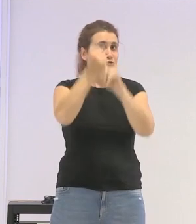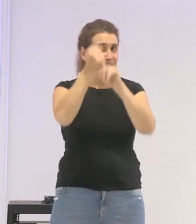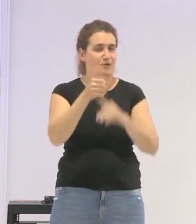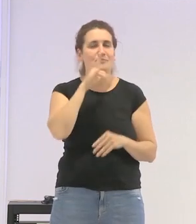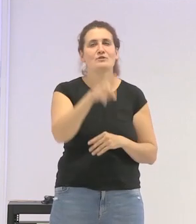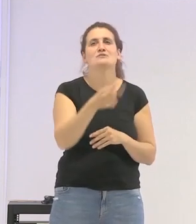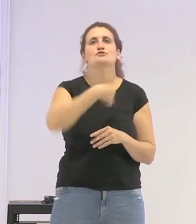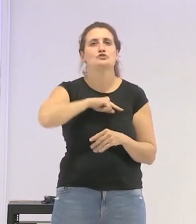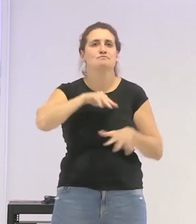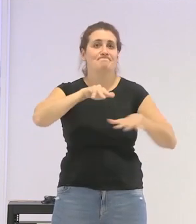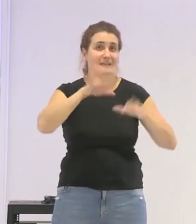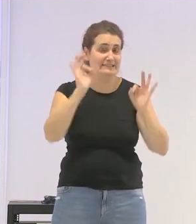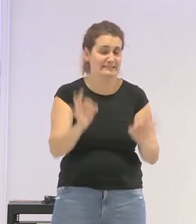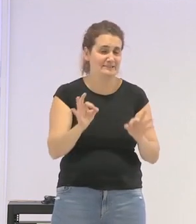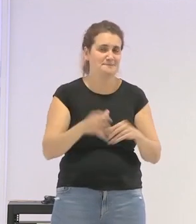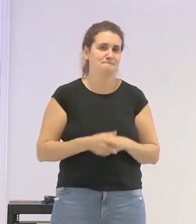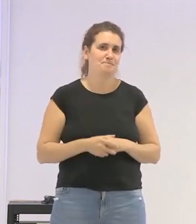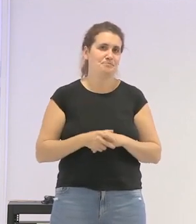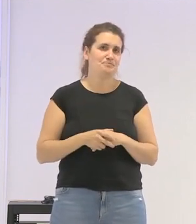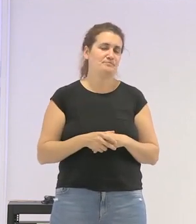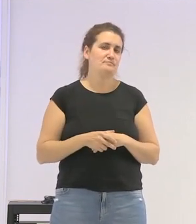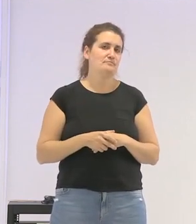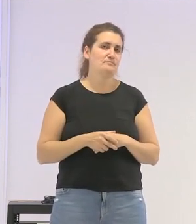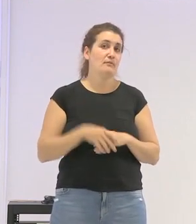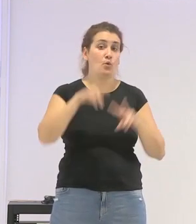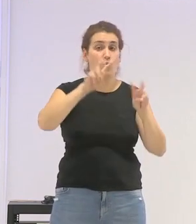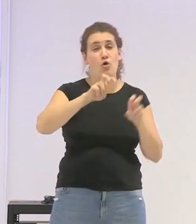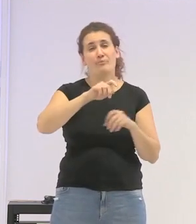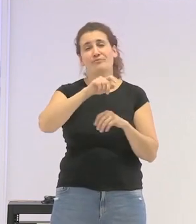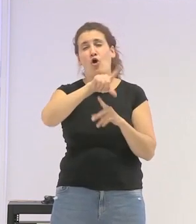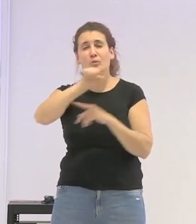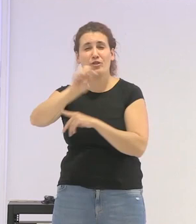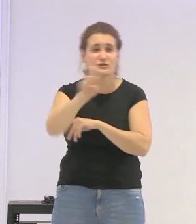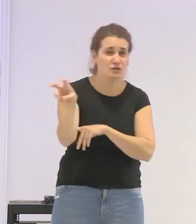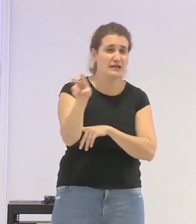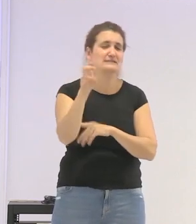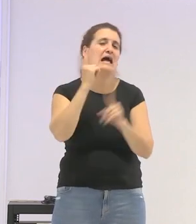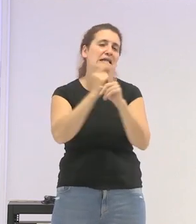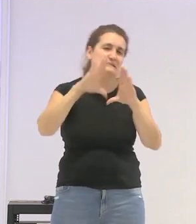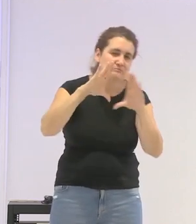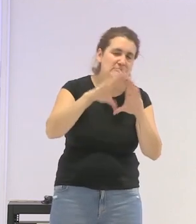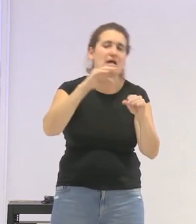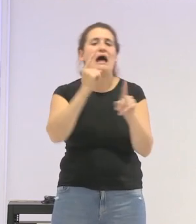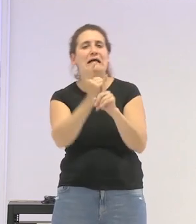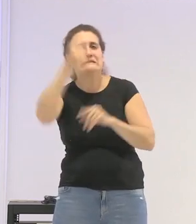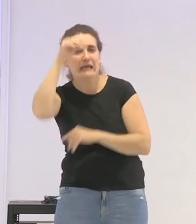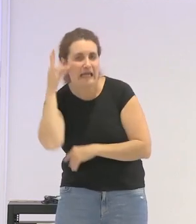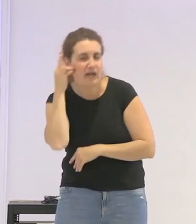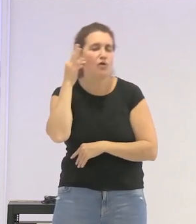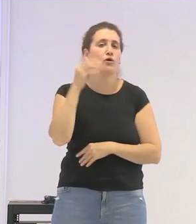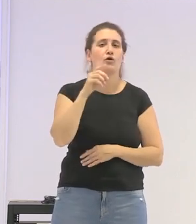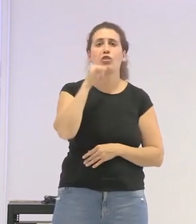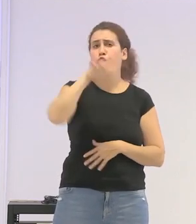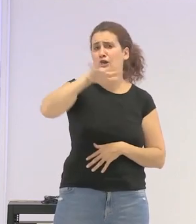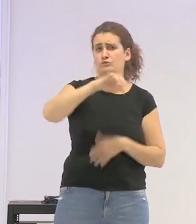movemos. Es verdad que luego estas opciones, por ejemplo, de extrema derecha o antifeministas o antigénero, en lugares como